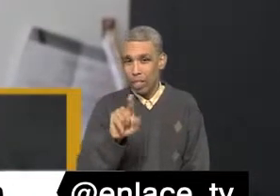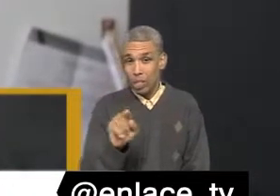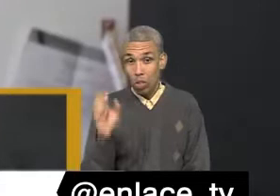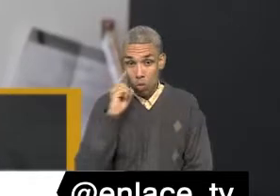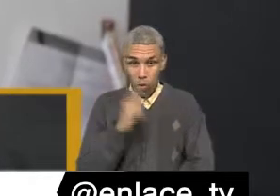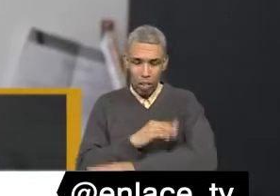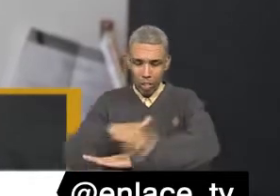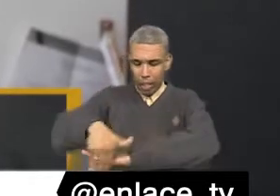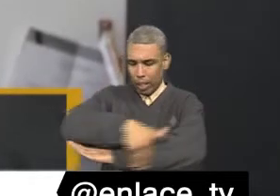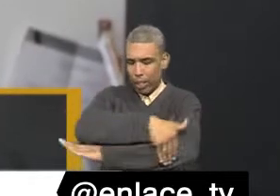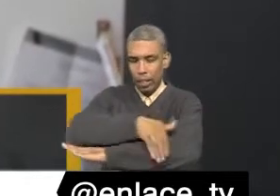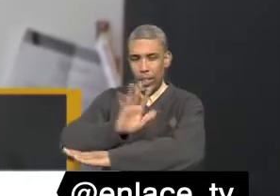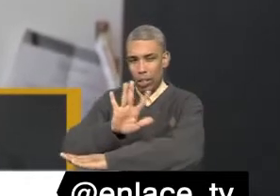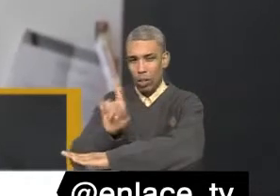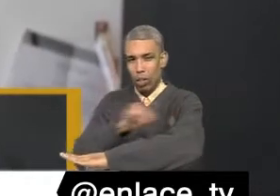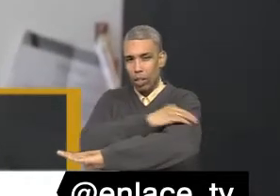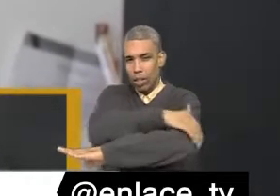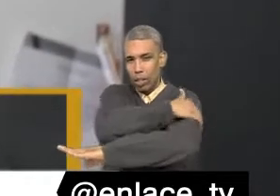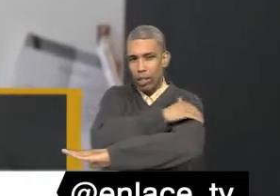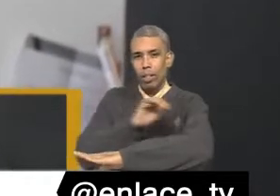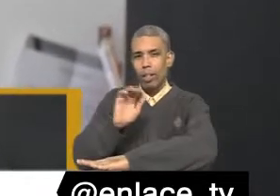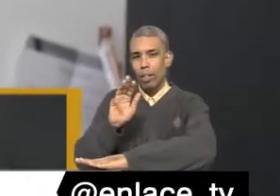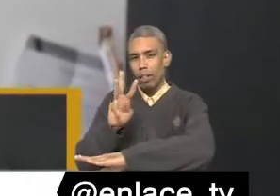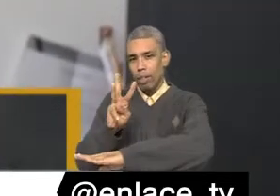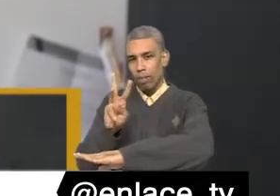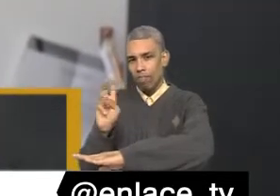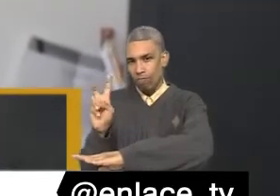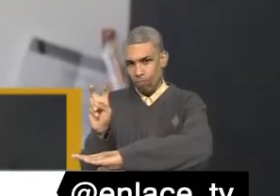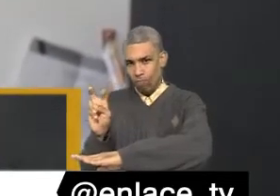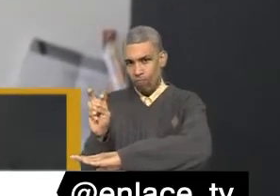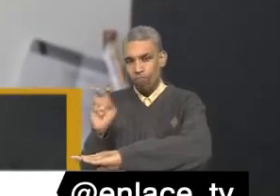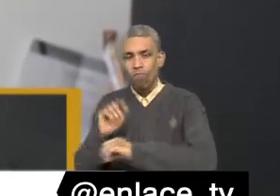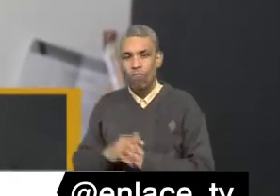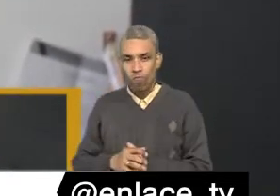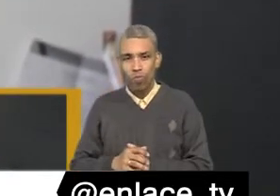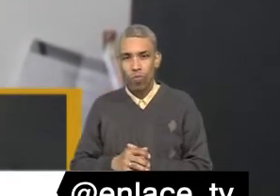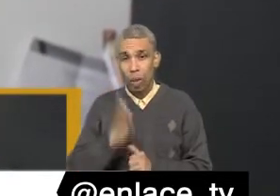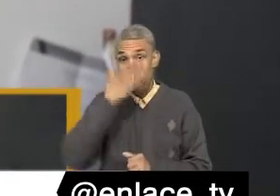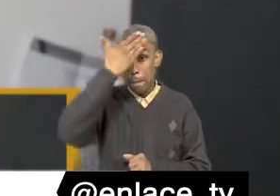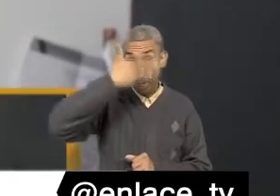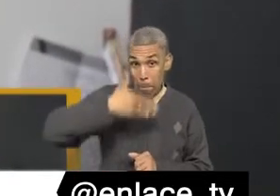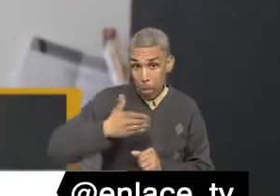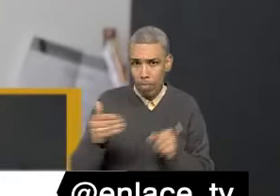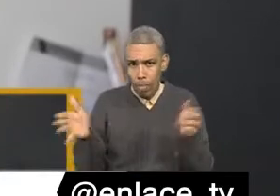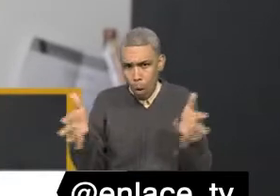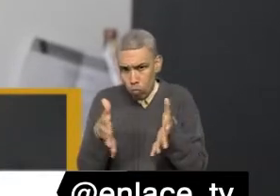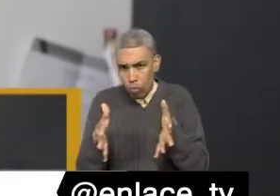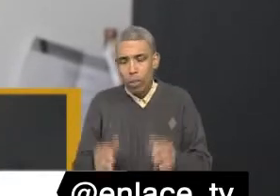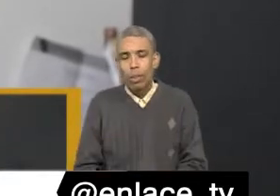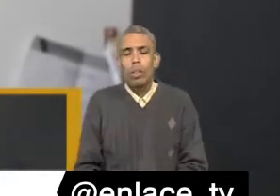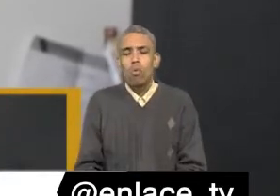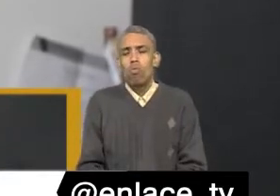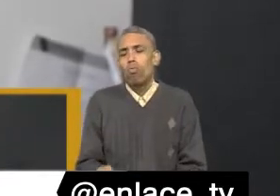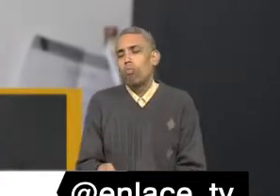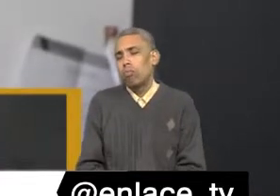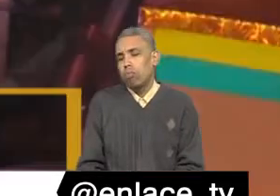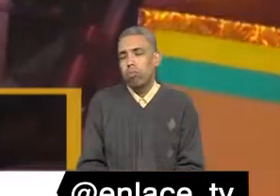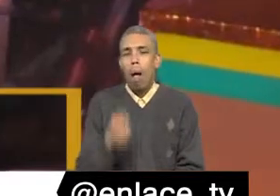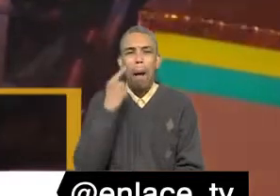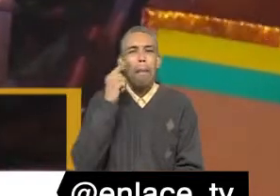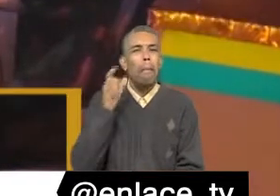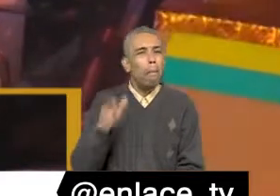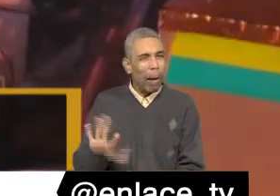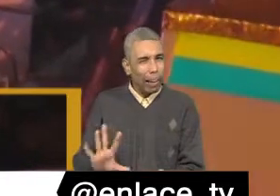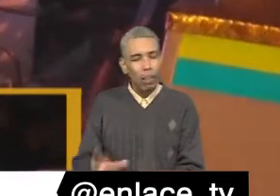51 con calle 37, el barrio Paraíso, pues una microbuseta, el conductor pues al parecer,